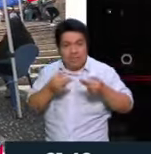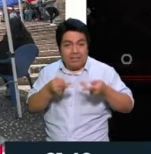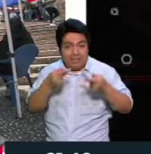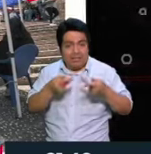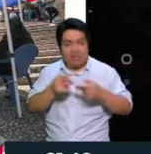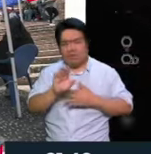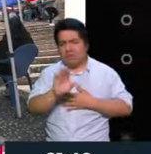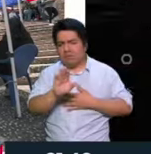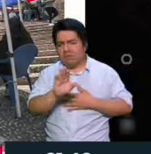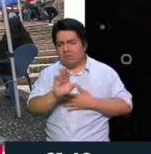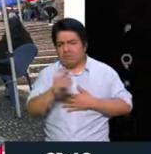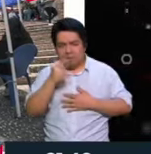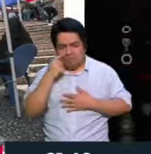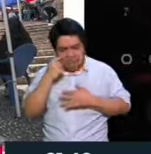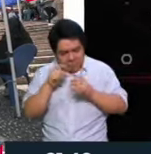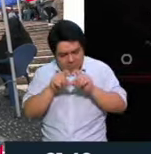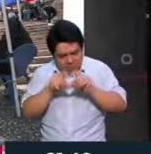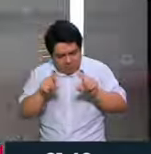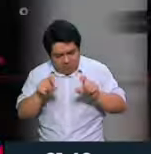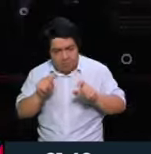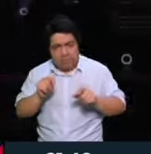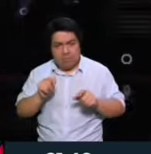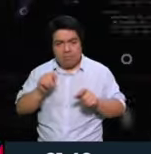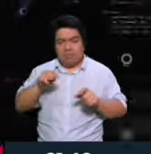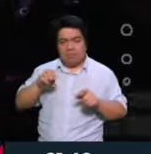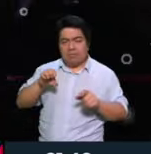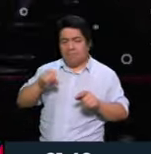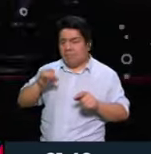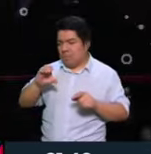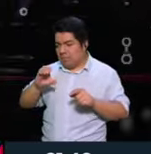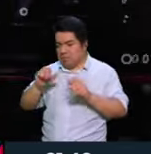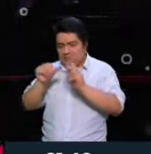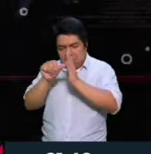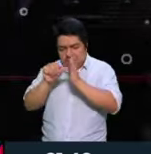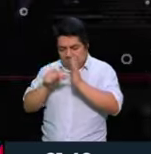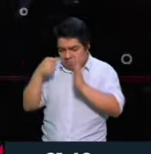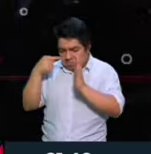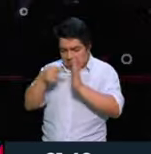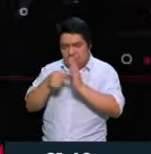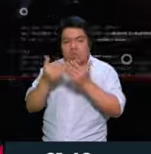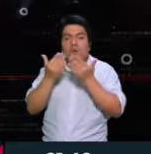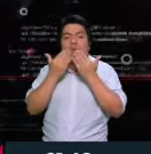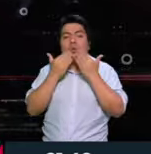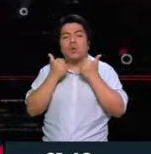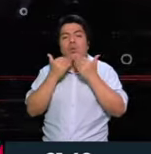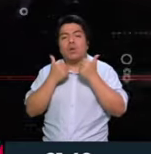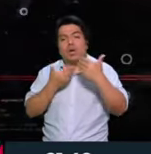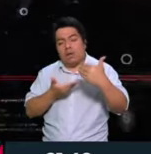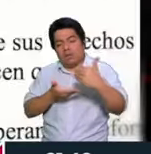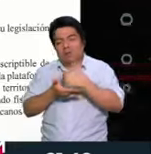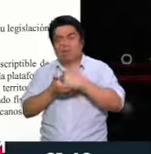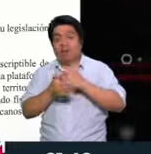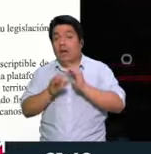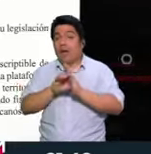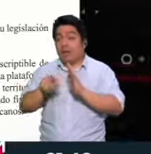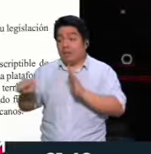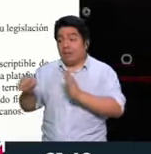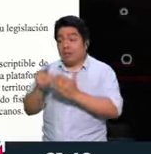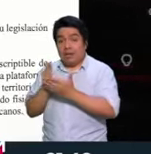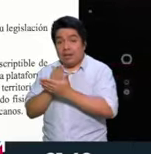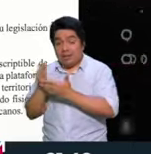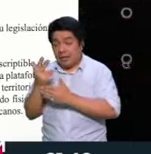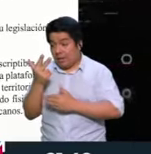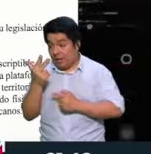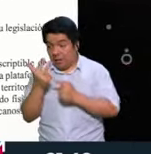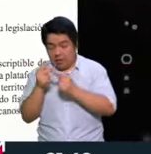Sin embargo, en el texto del TEMEC no se establece cláusula de intervención. Por el contrario, en el capítulo 8